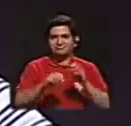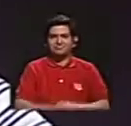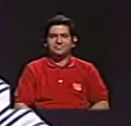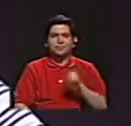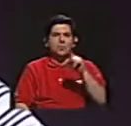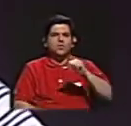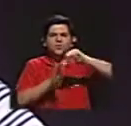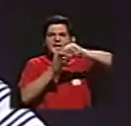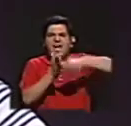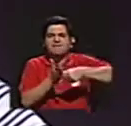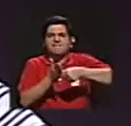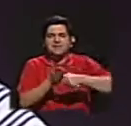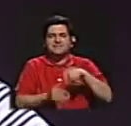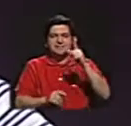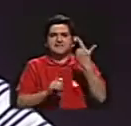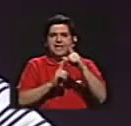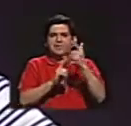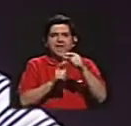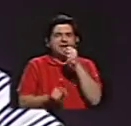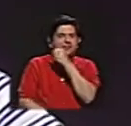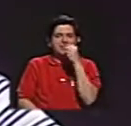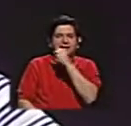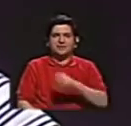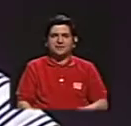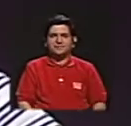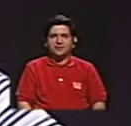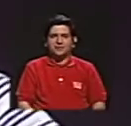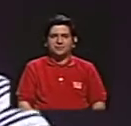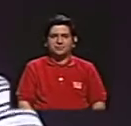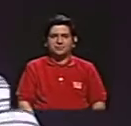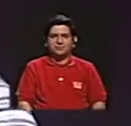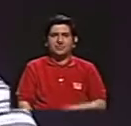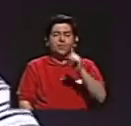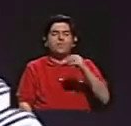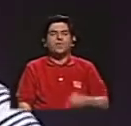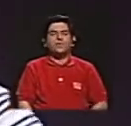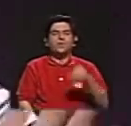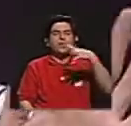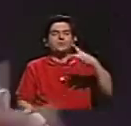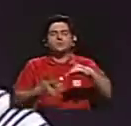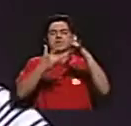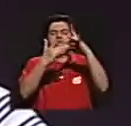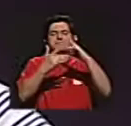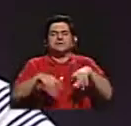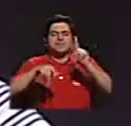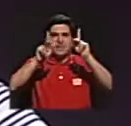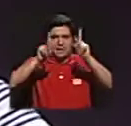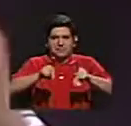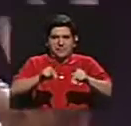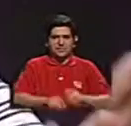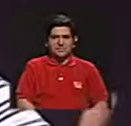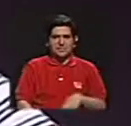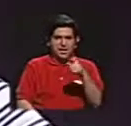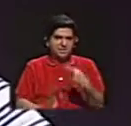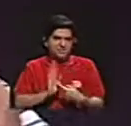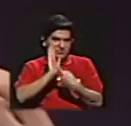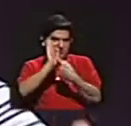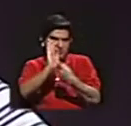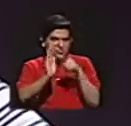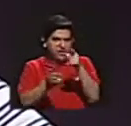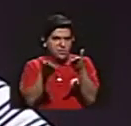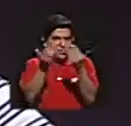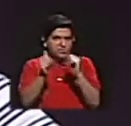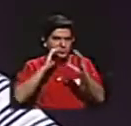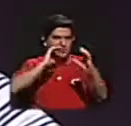un acento en una letra de una canción, una luz particular sobre un personaje que te va a indicar lo que vos